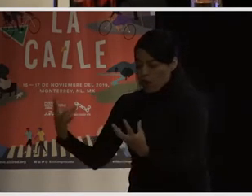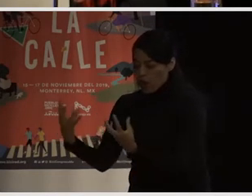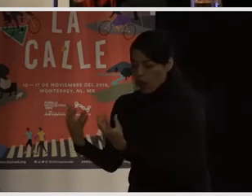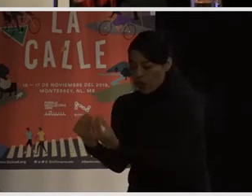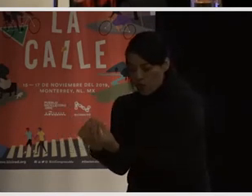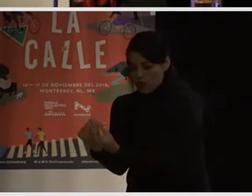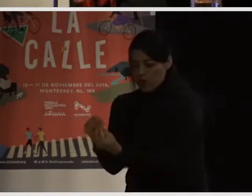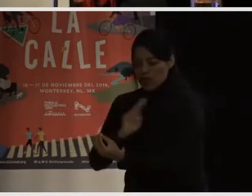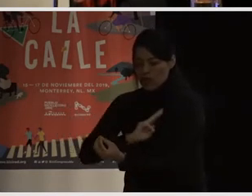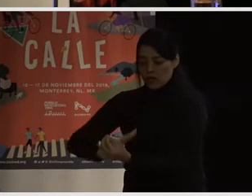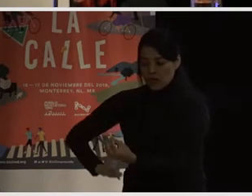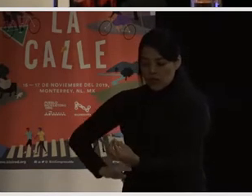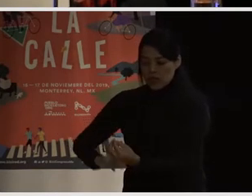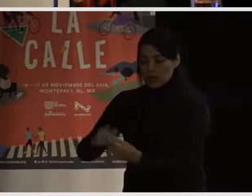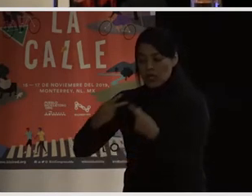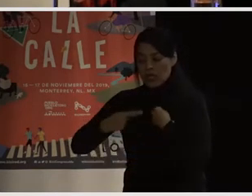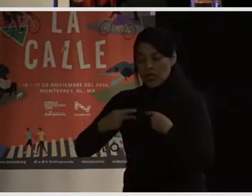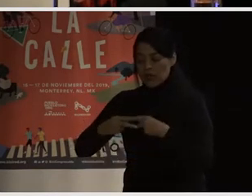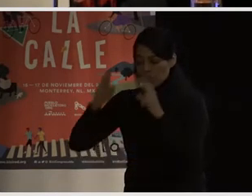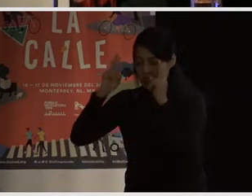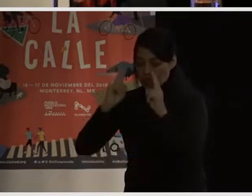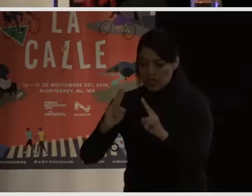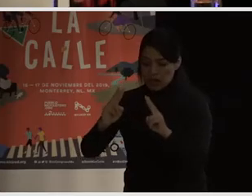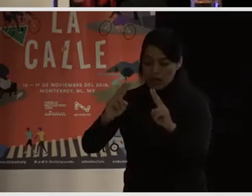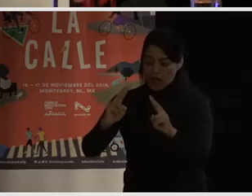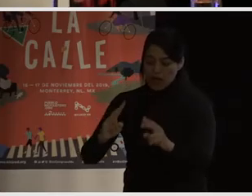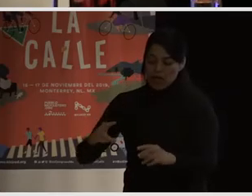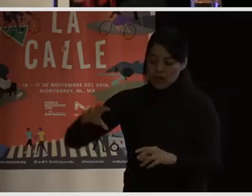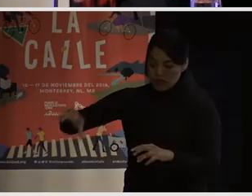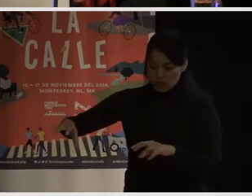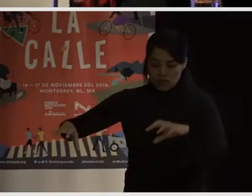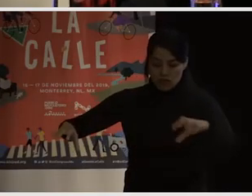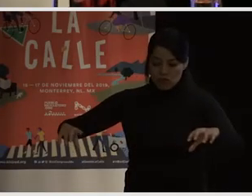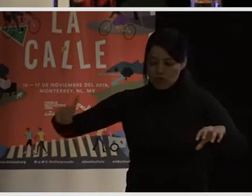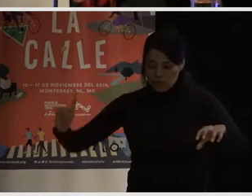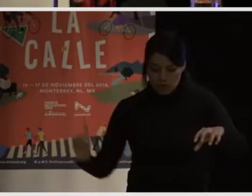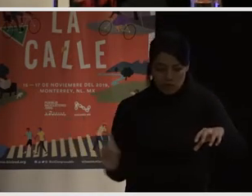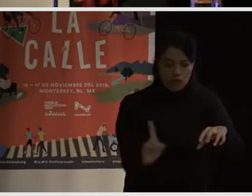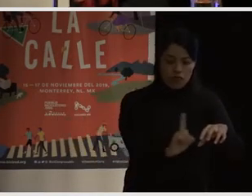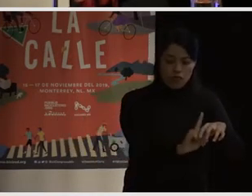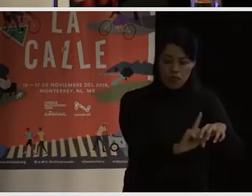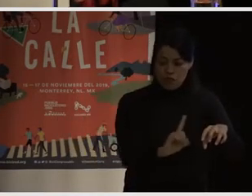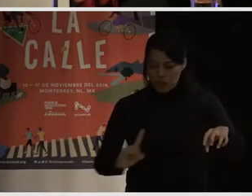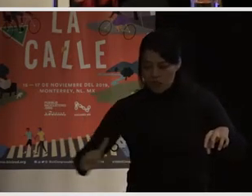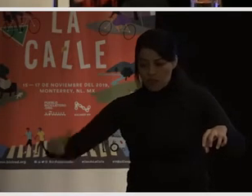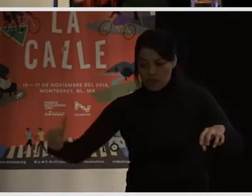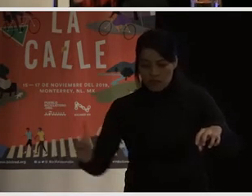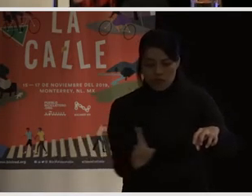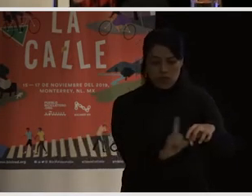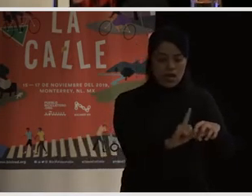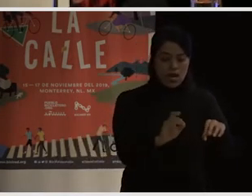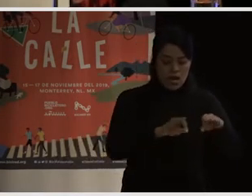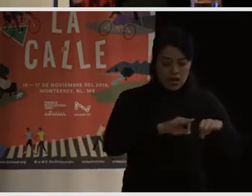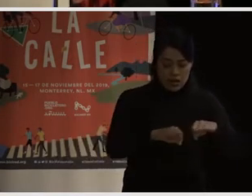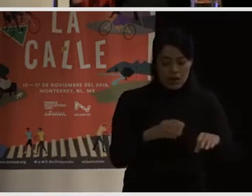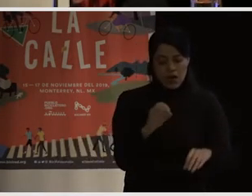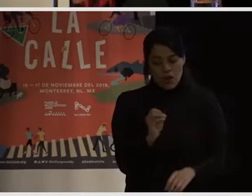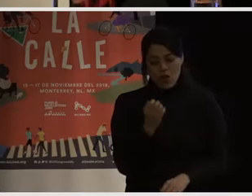todos los días a morelia su trabajo para acceder a la escuela superior en ese sentido